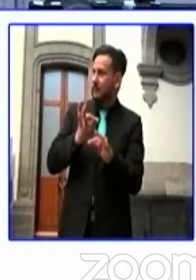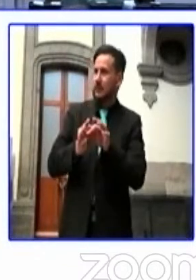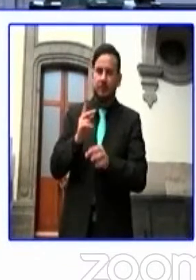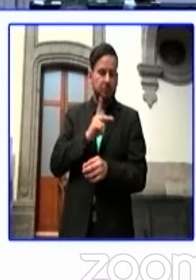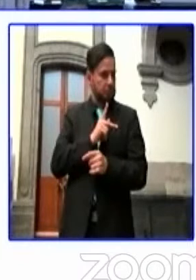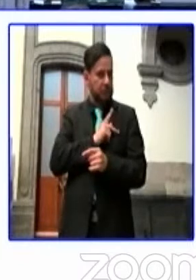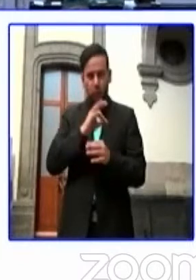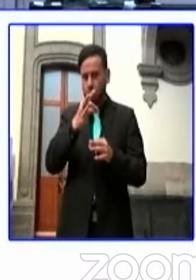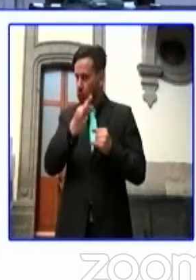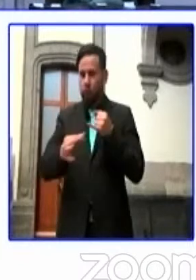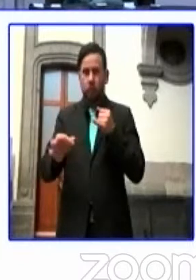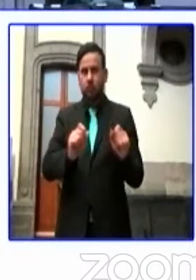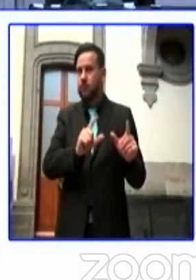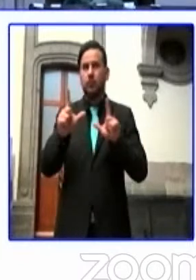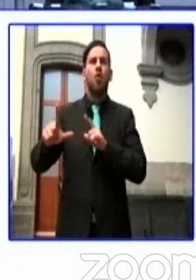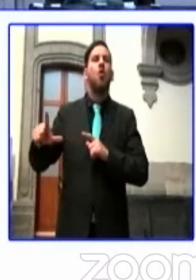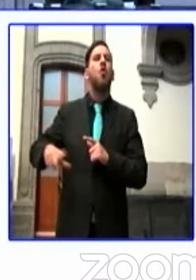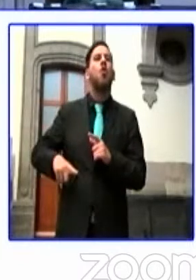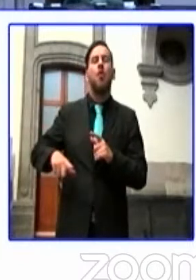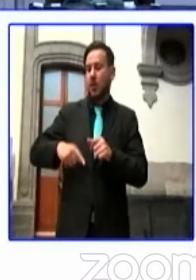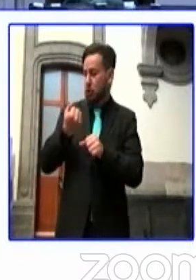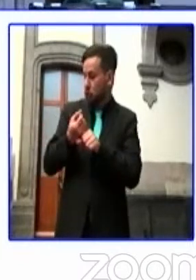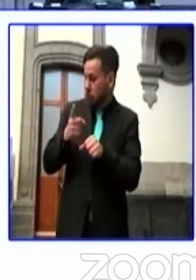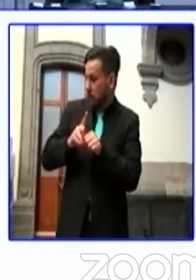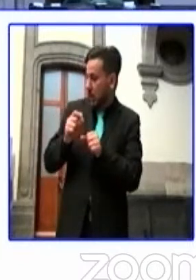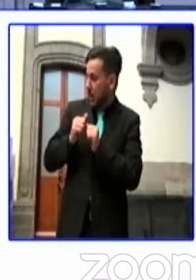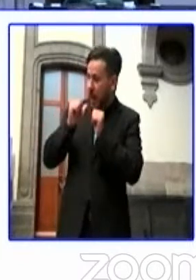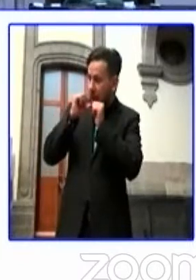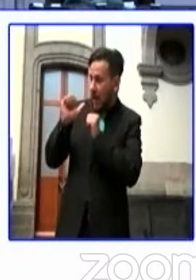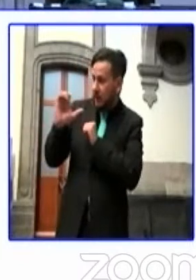diapositiva. Gobierno, sociedad civil de personas con